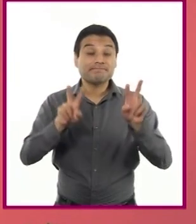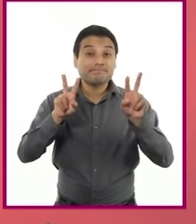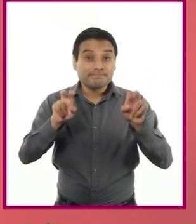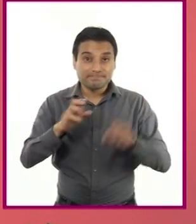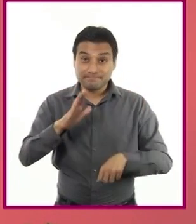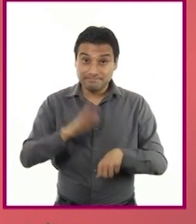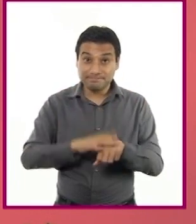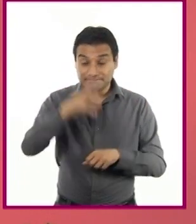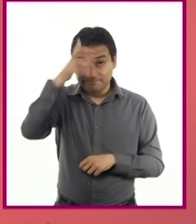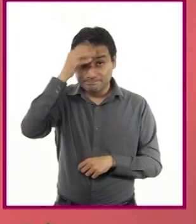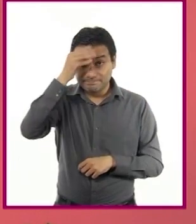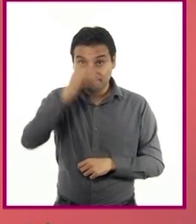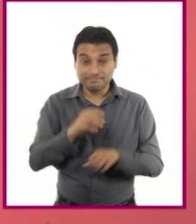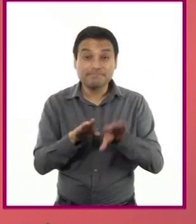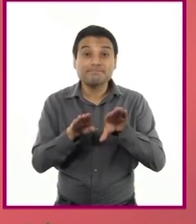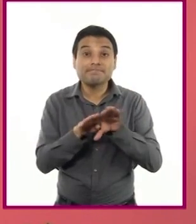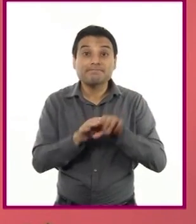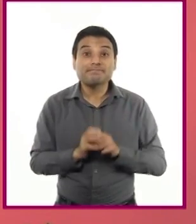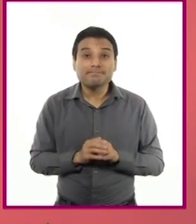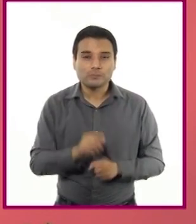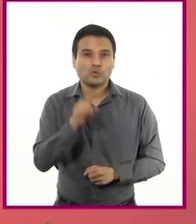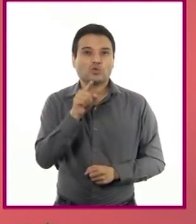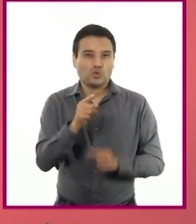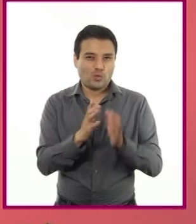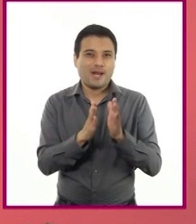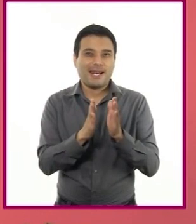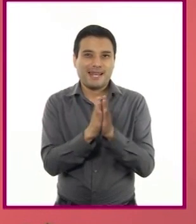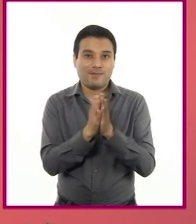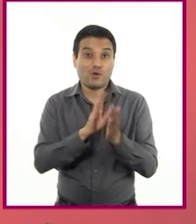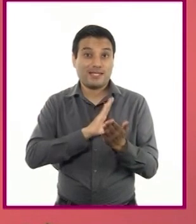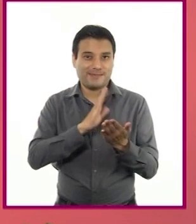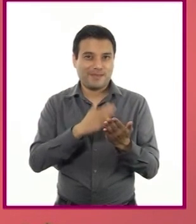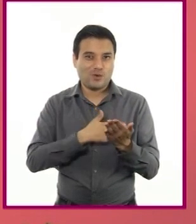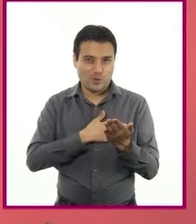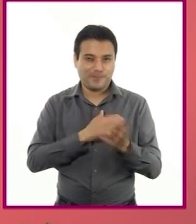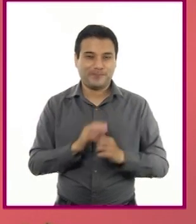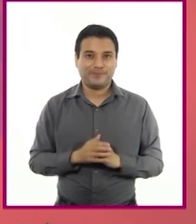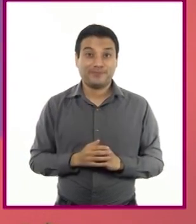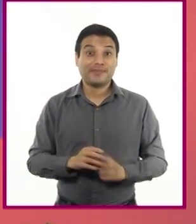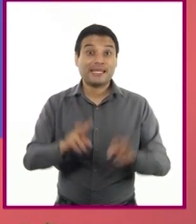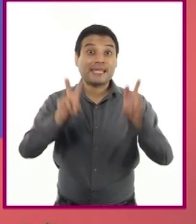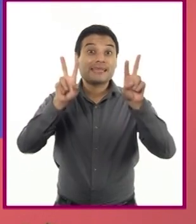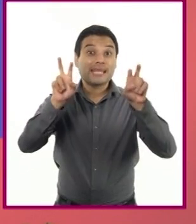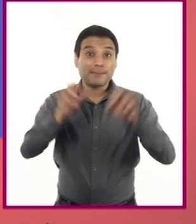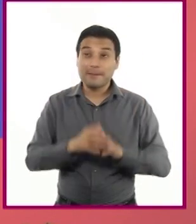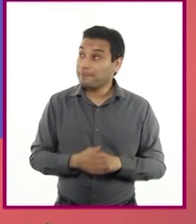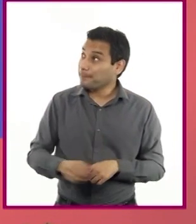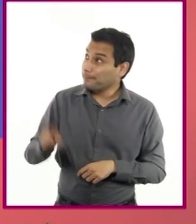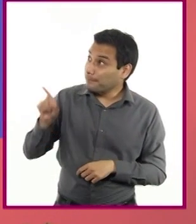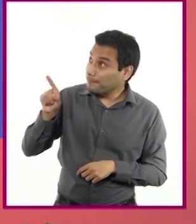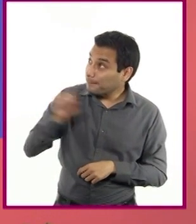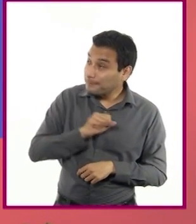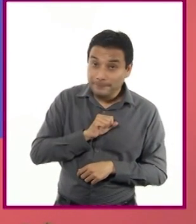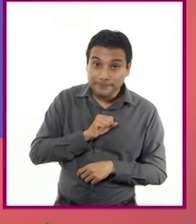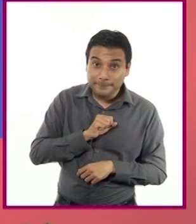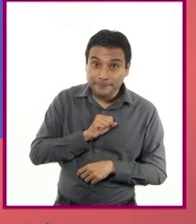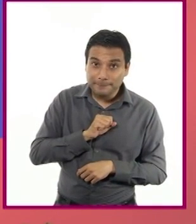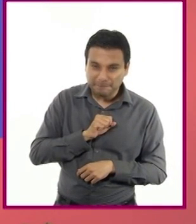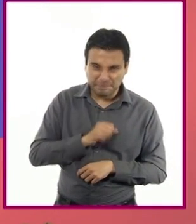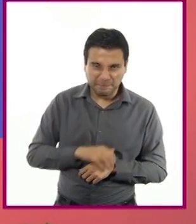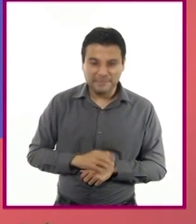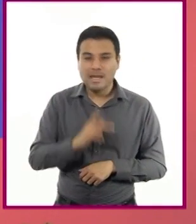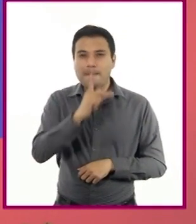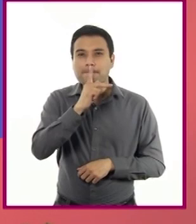en esta sesión, localicen en sus libros de texto El aprendizaje esperado, establece relaciones